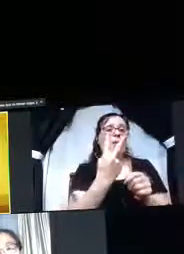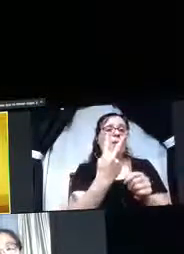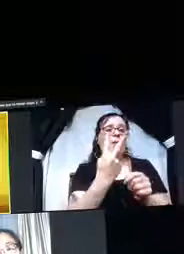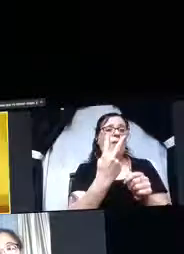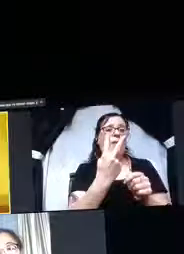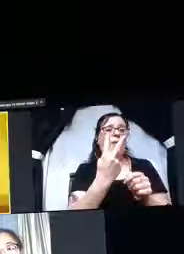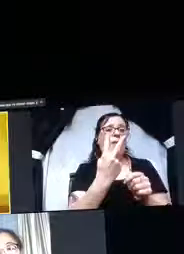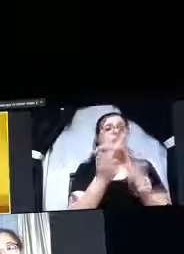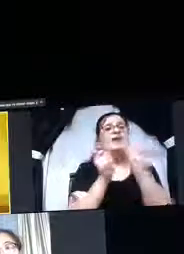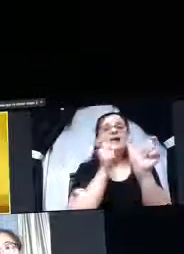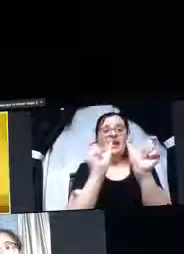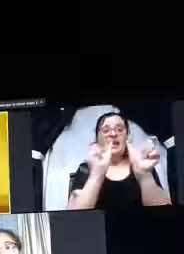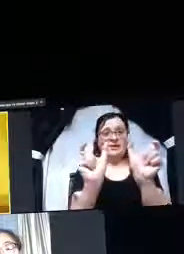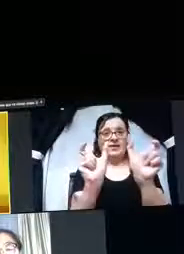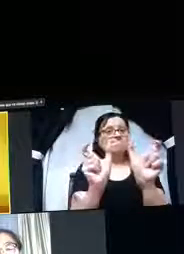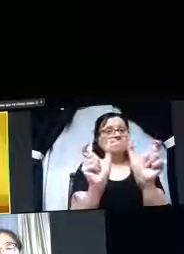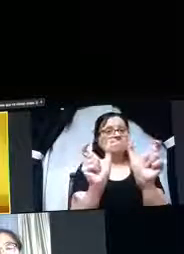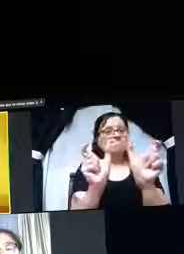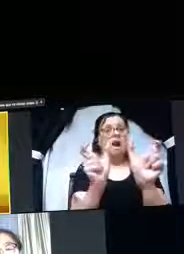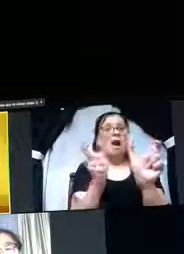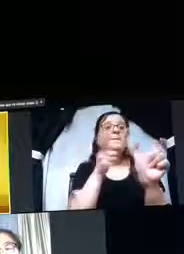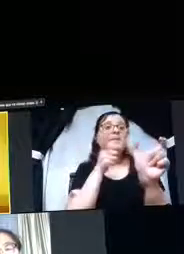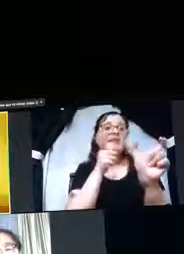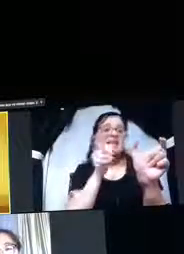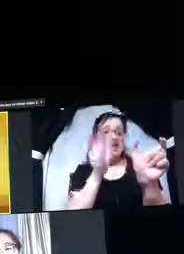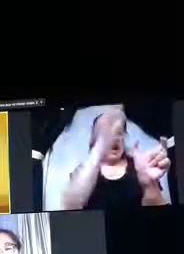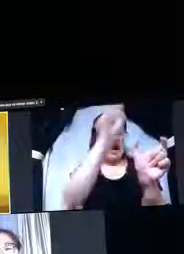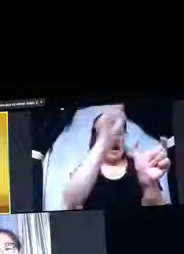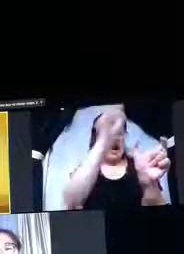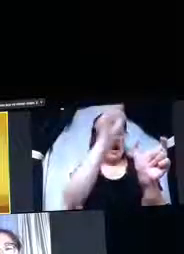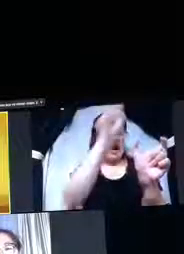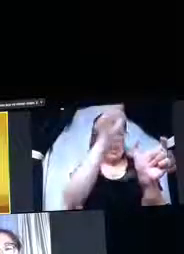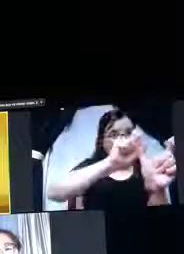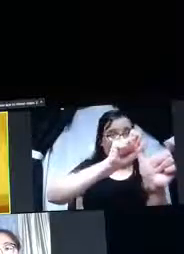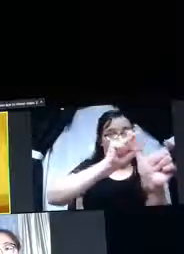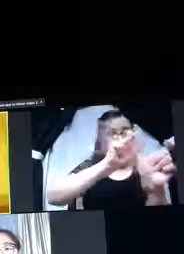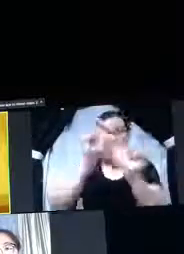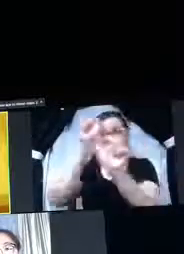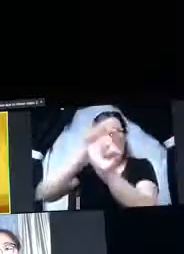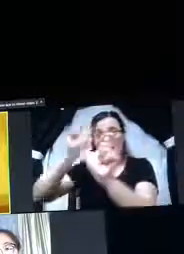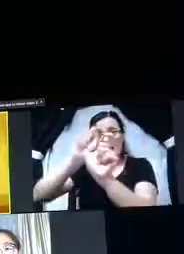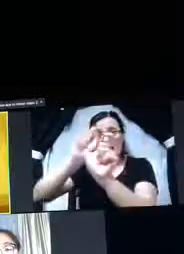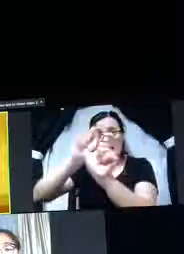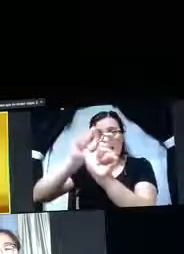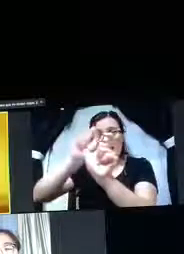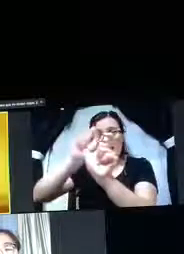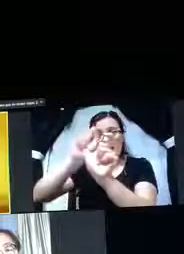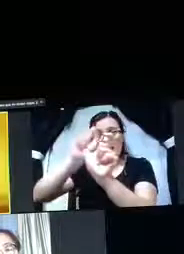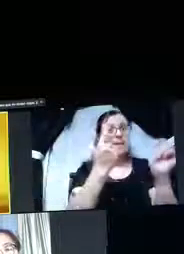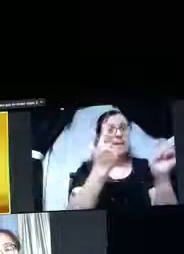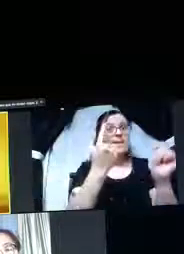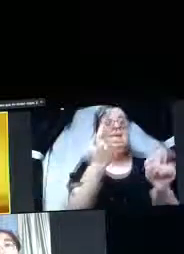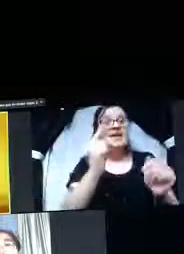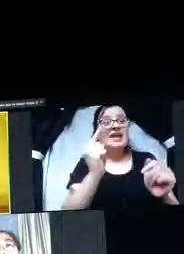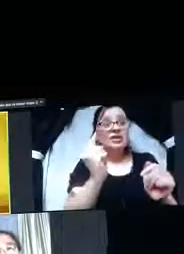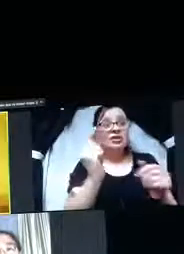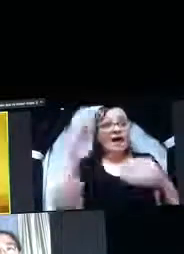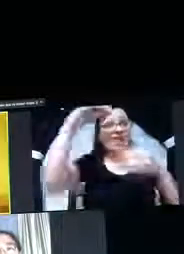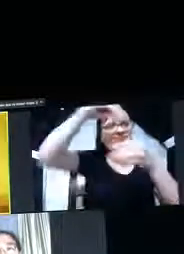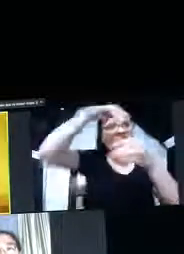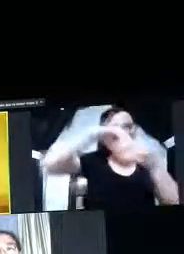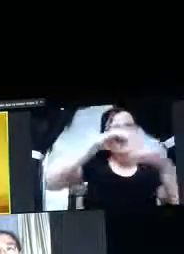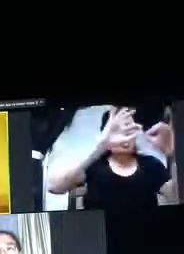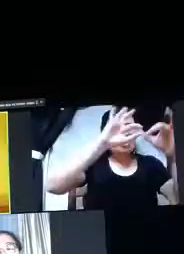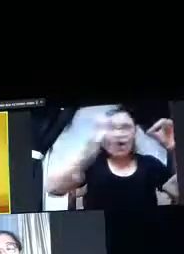que aparentemente son lo mismo, pero que funcionan dentro de la oración con diferentes funciones, ¿sí? Tienen